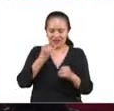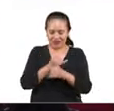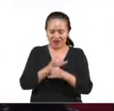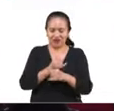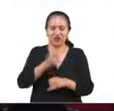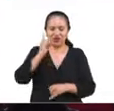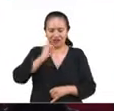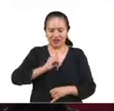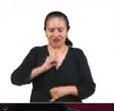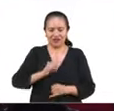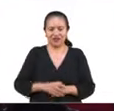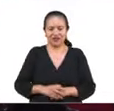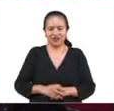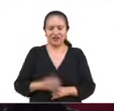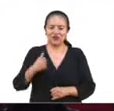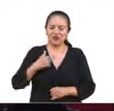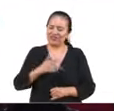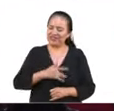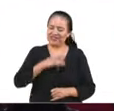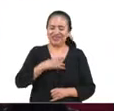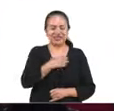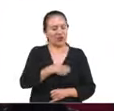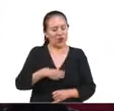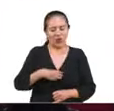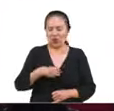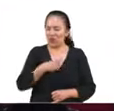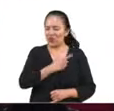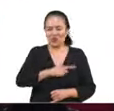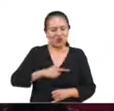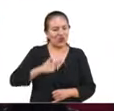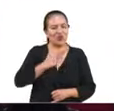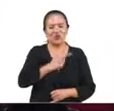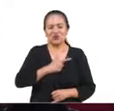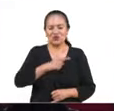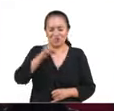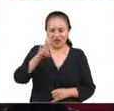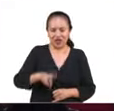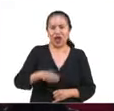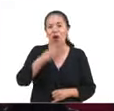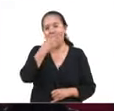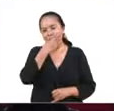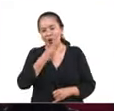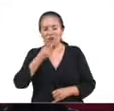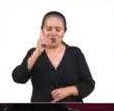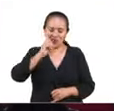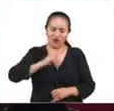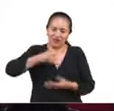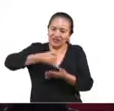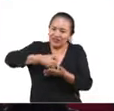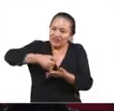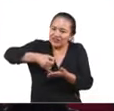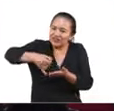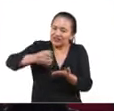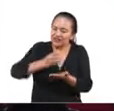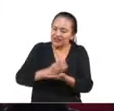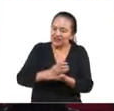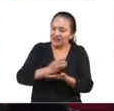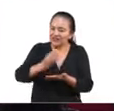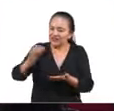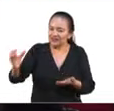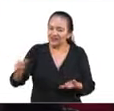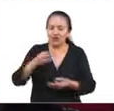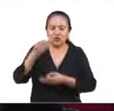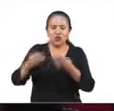Mujeres, es un gusto recibir en este encuentro a las y los sembradores de todo el país